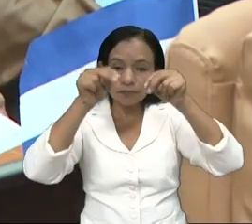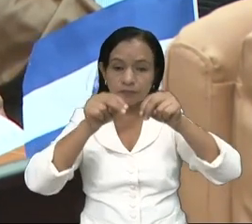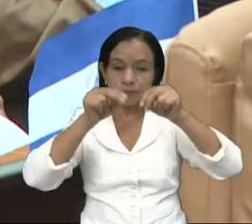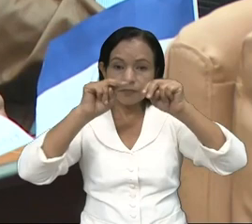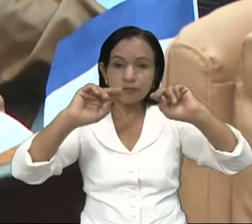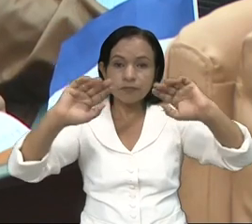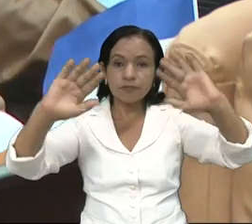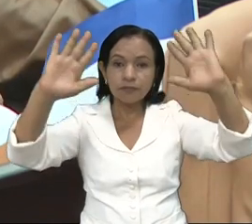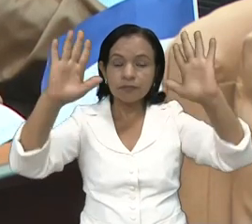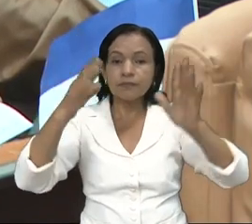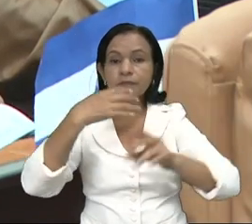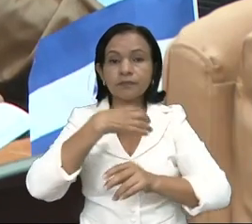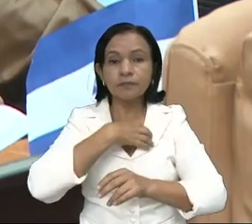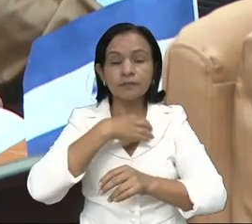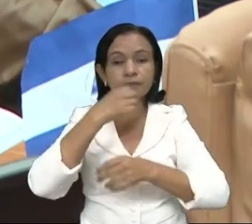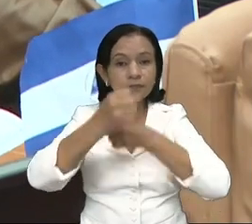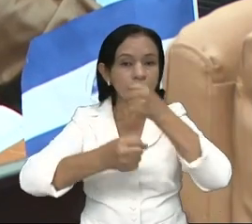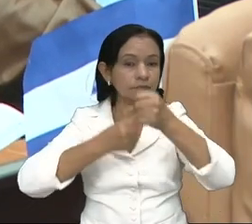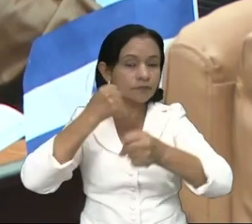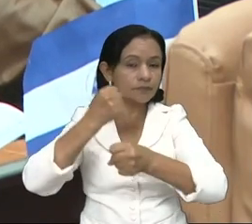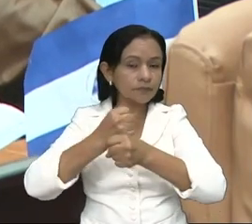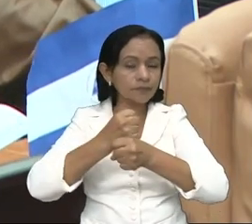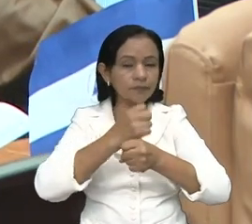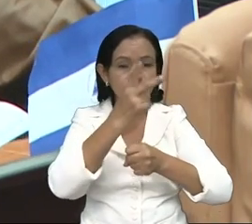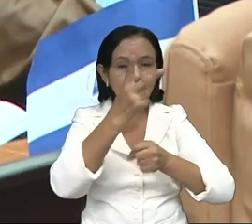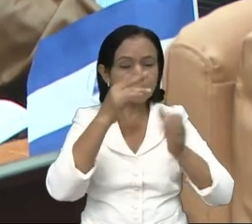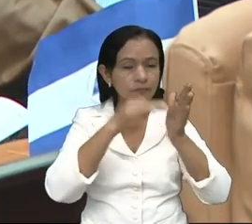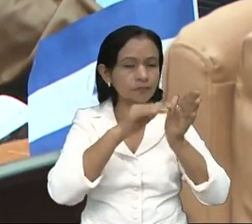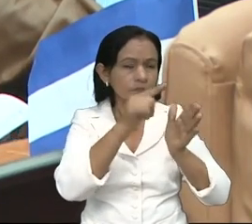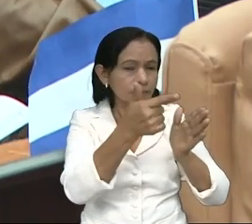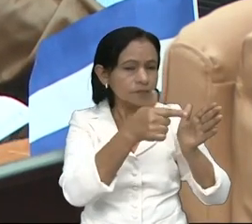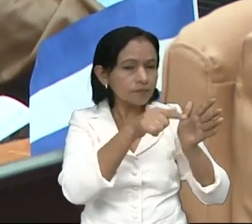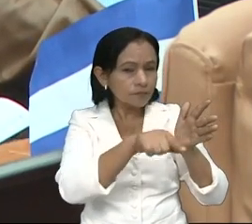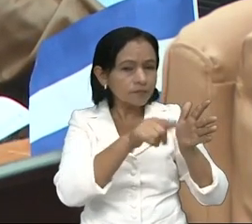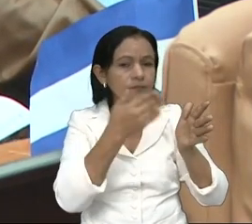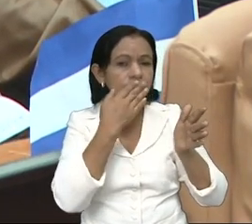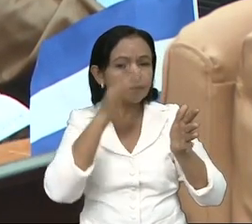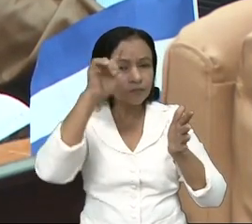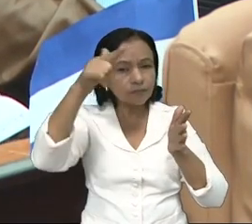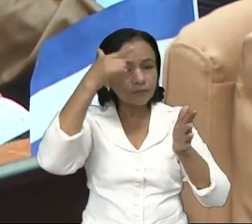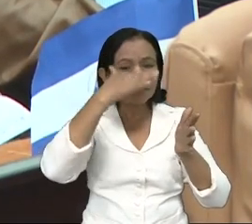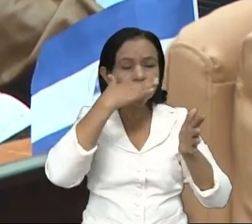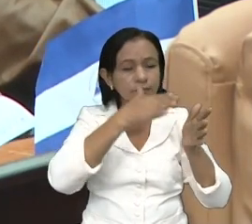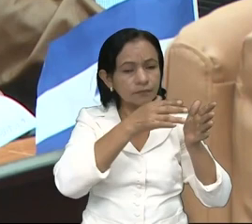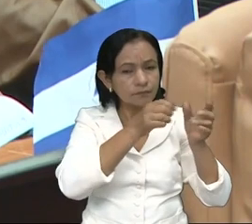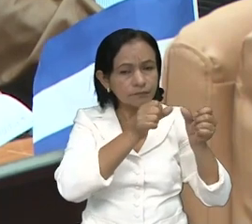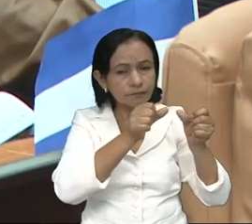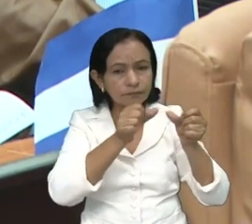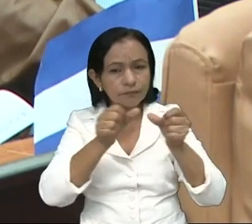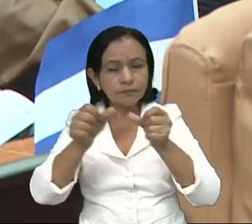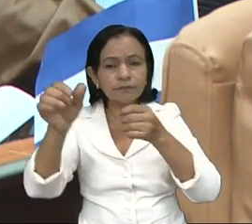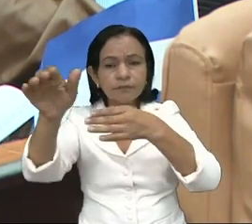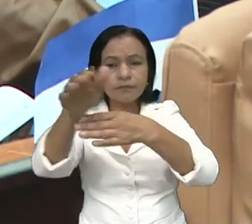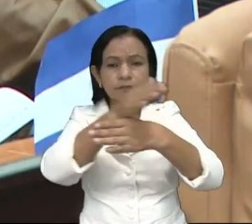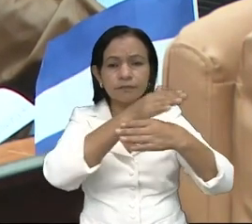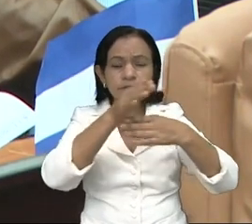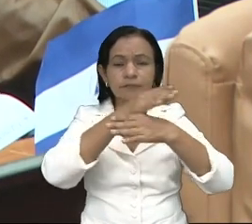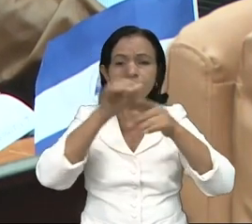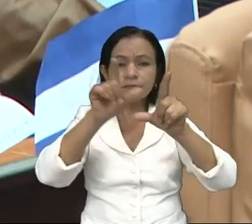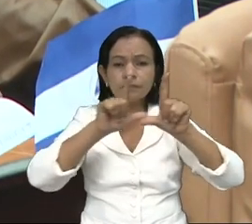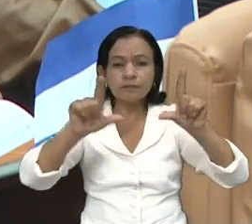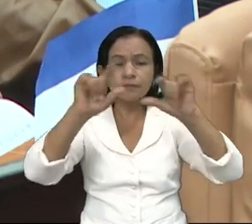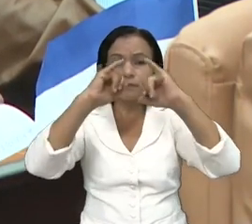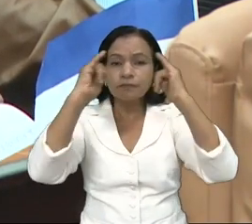naturales. Desde el año 2007, nuestro buen gobierno en los espacios internacionales